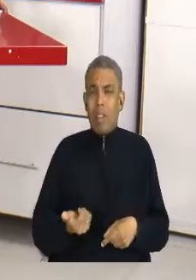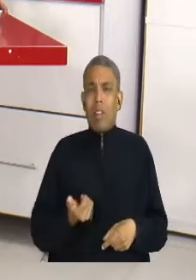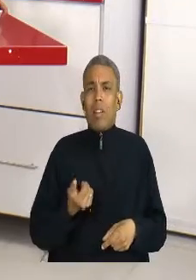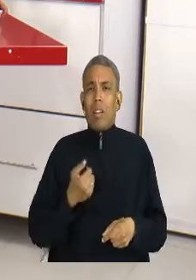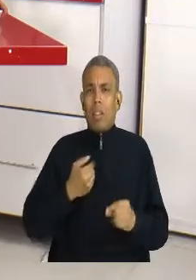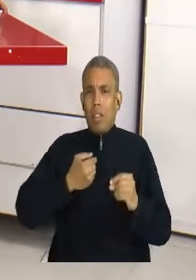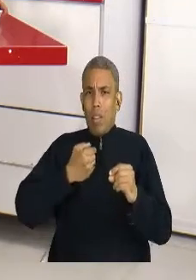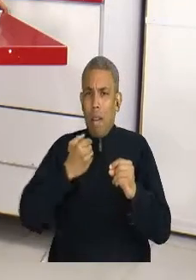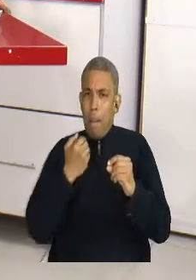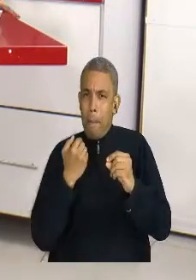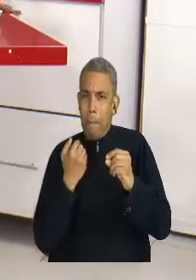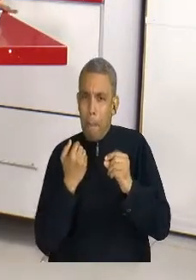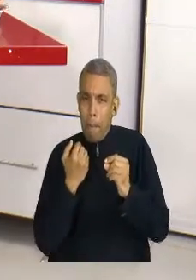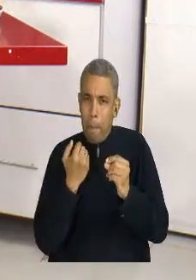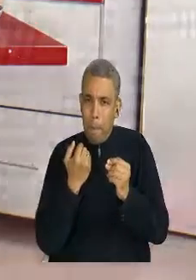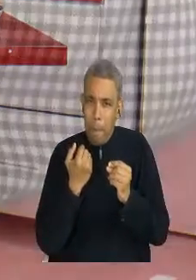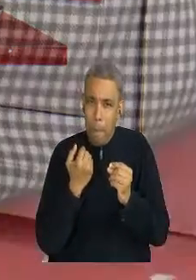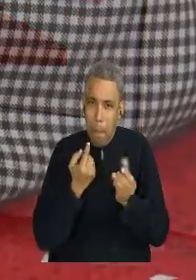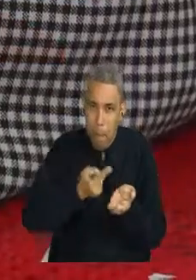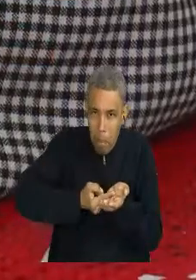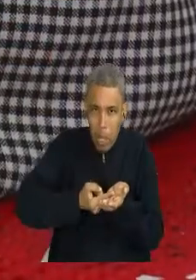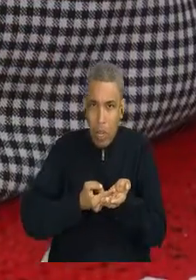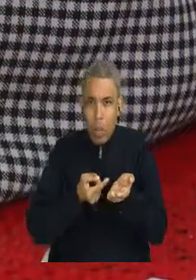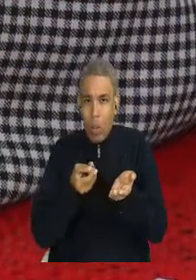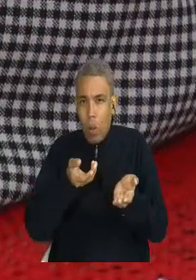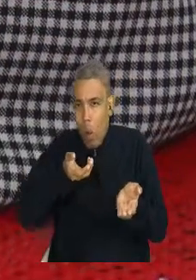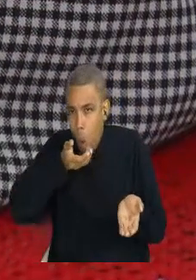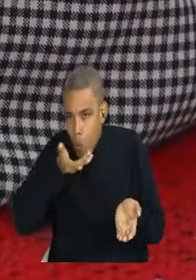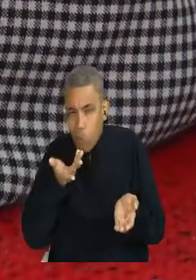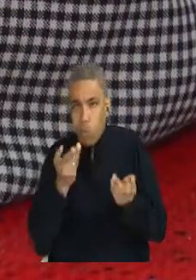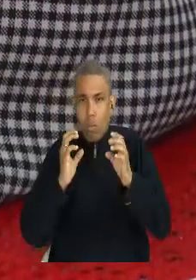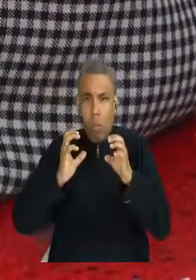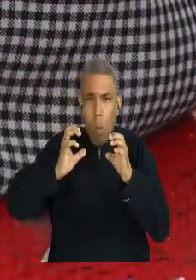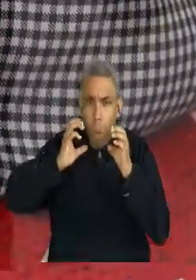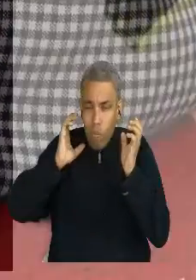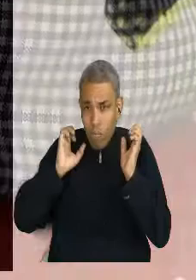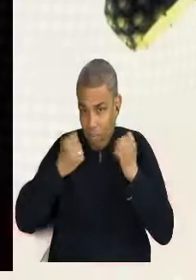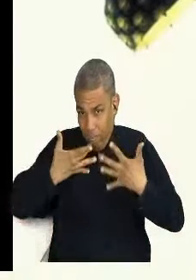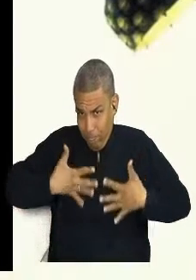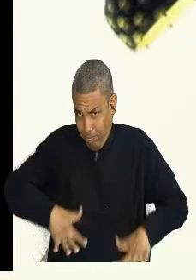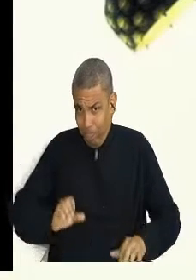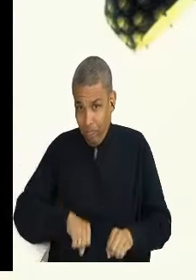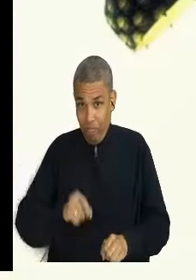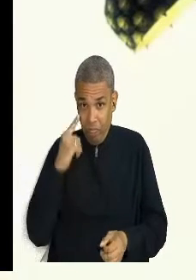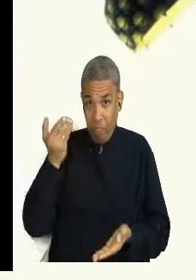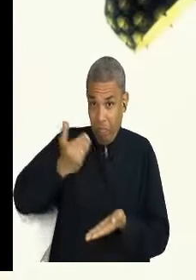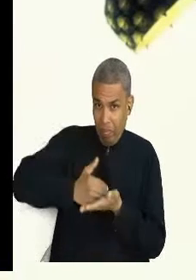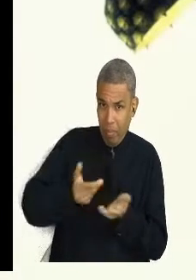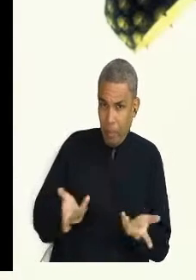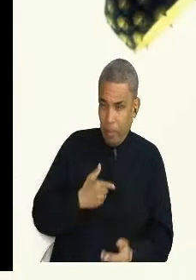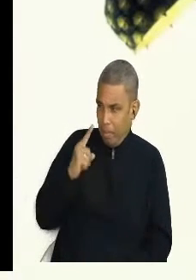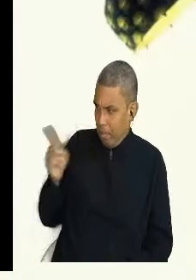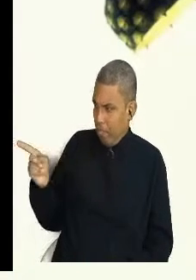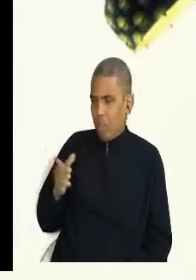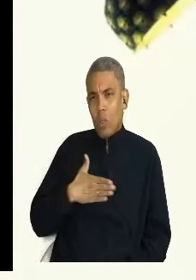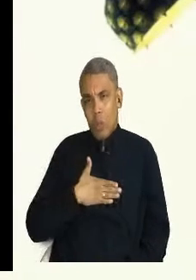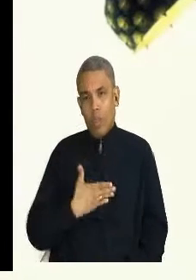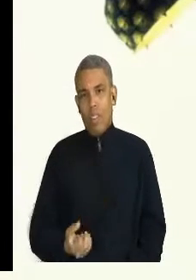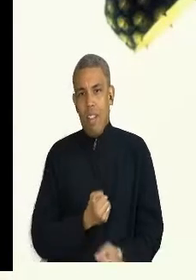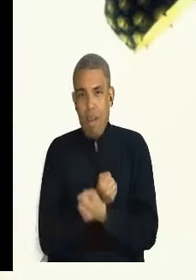perros, picadas. Y van a encontrar una excelente atención, ¿sí? Entonces, los espero con todo el amor, todo el gusto